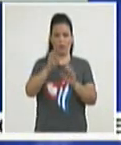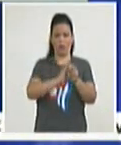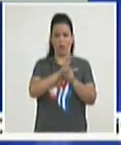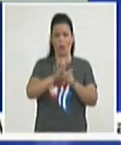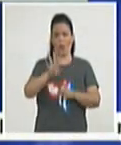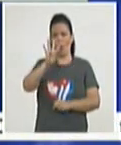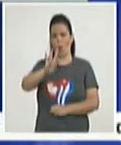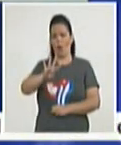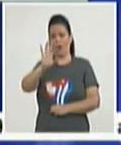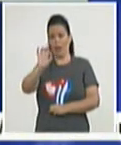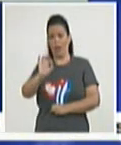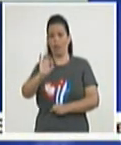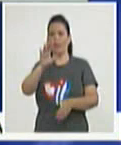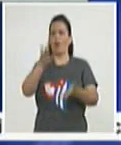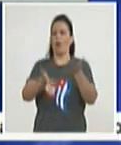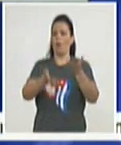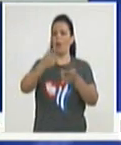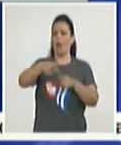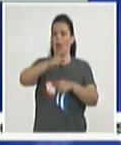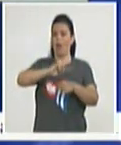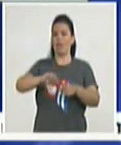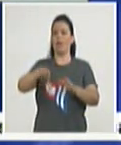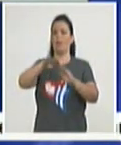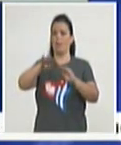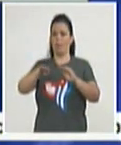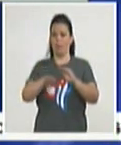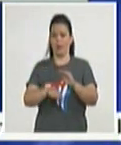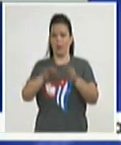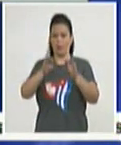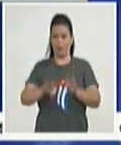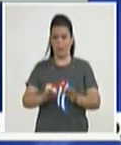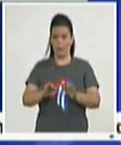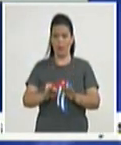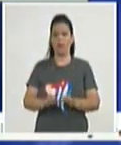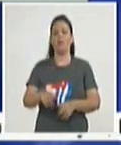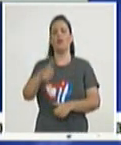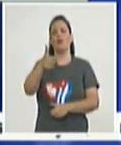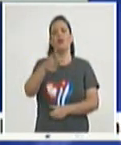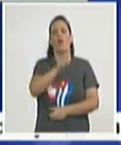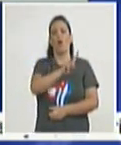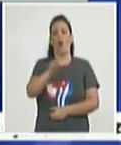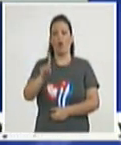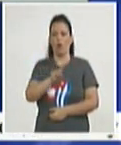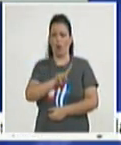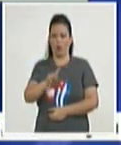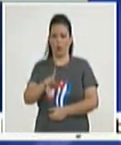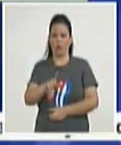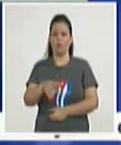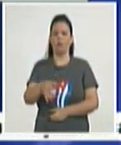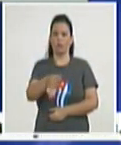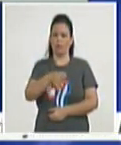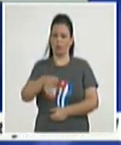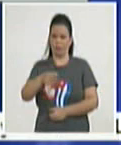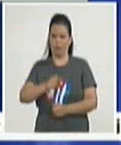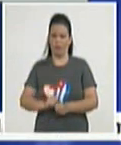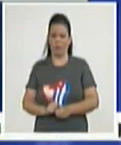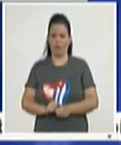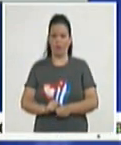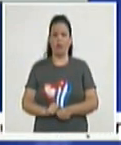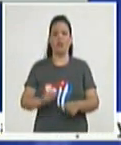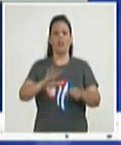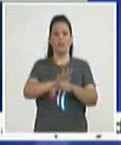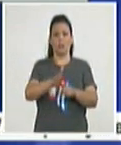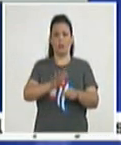en relación con la jornada anterior y con una transmisión presente en 10 de sus 11 municipios. San José de las Lajas,